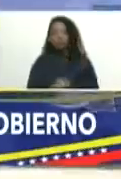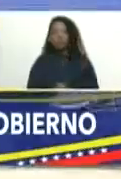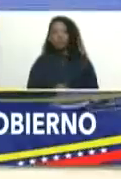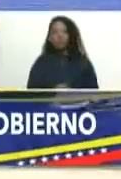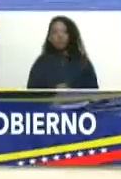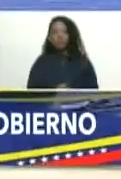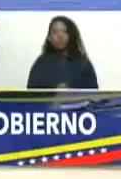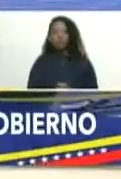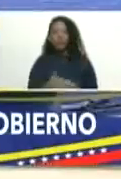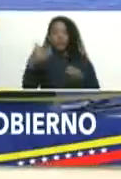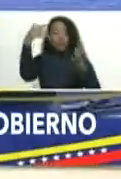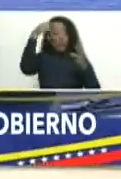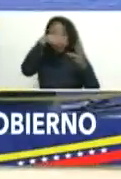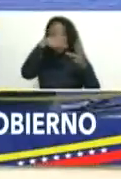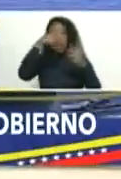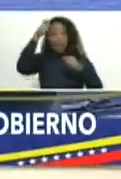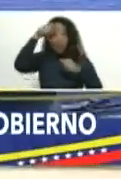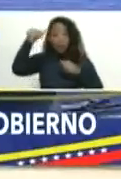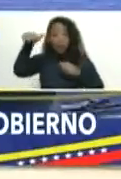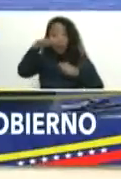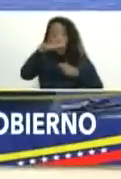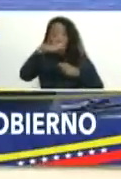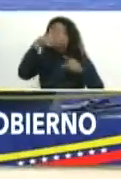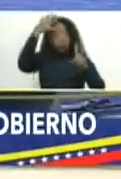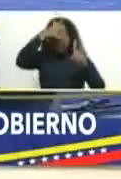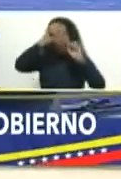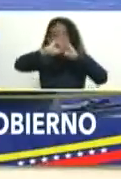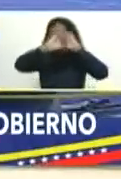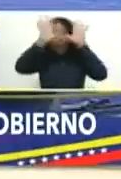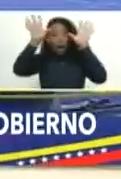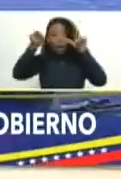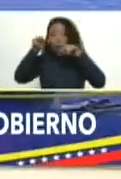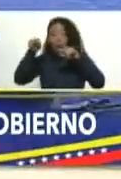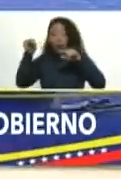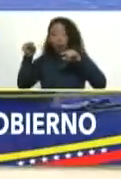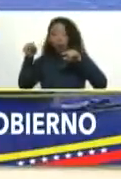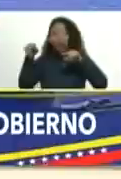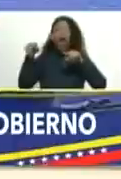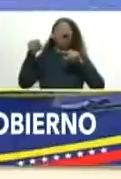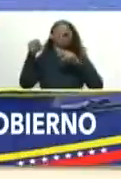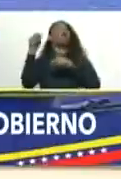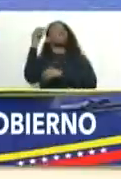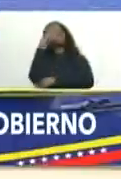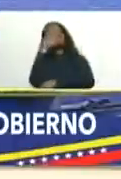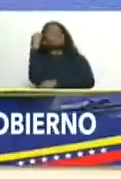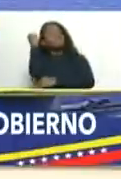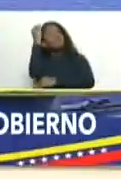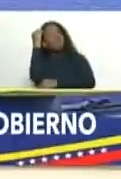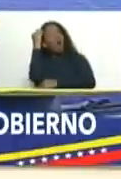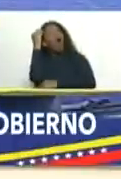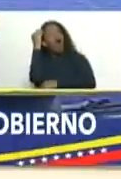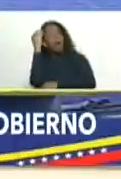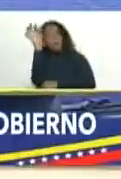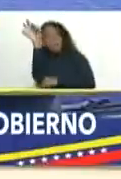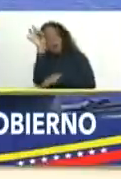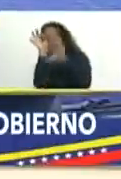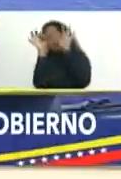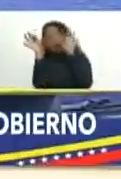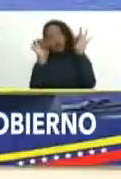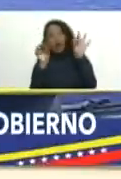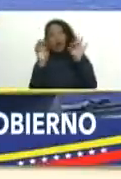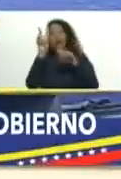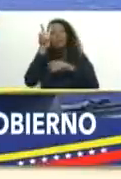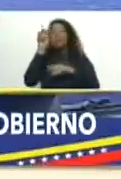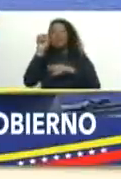Y así nuestro pueblo, con orientaciones claras, hacia todo, y tomaron la aplicación Ven